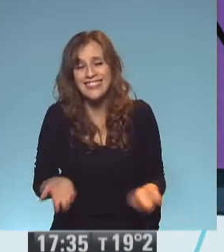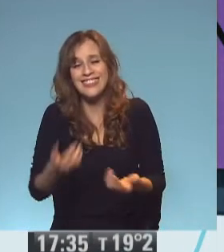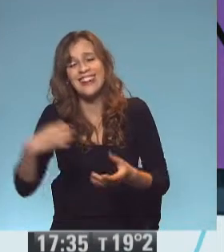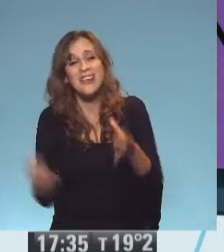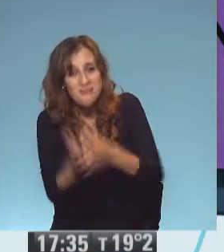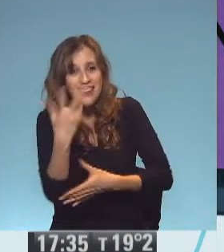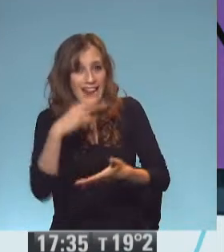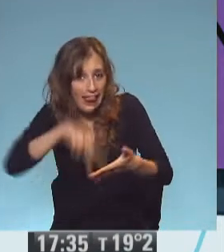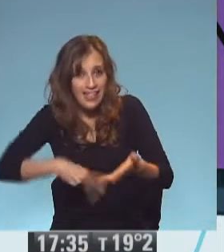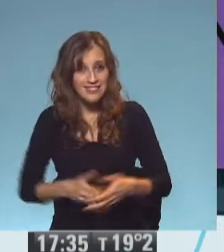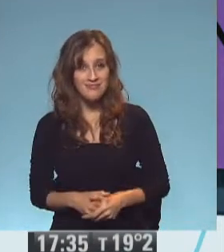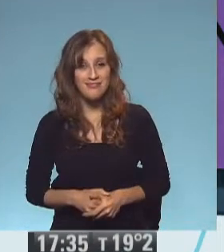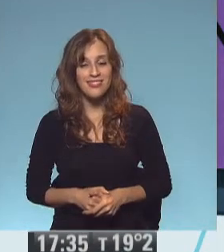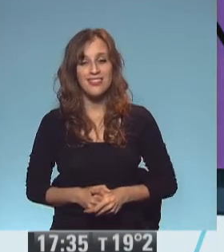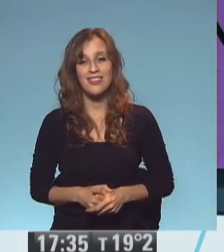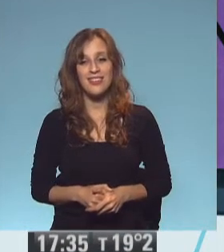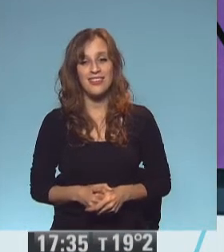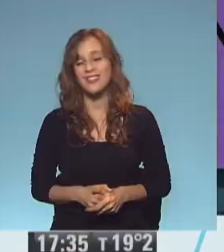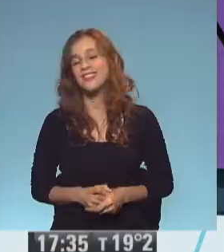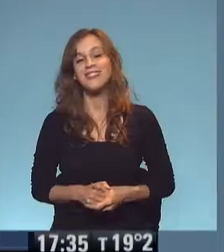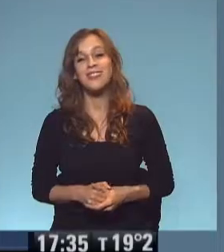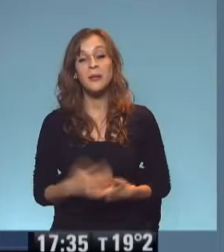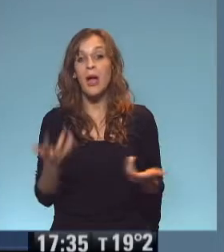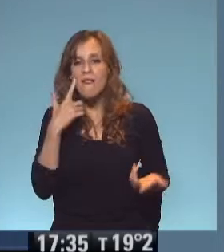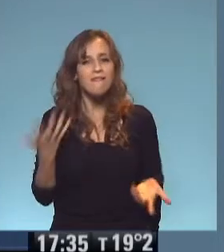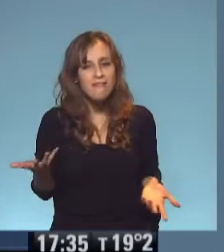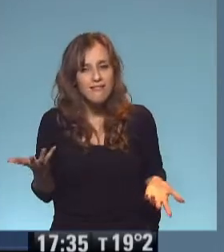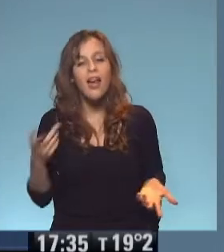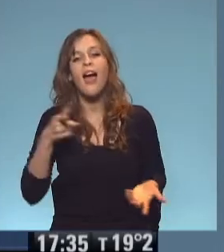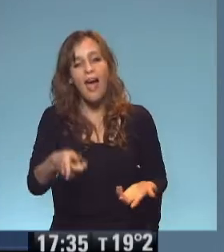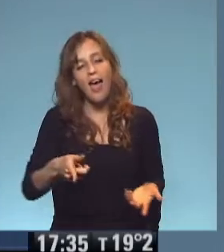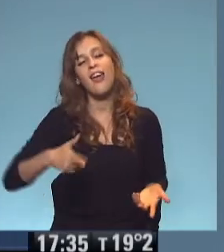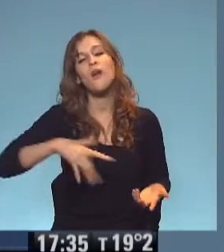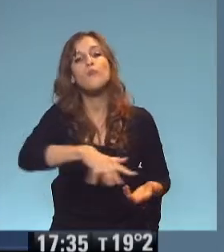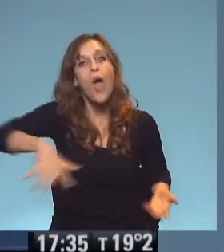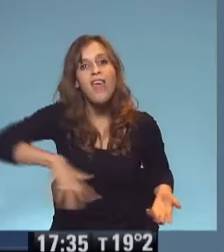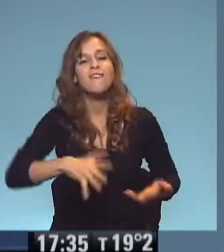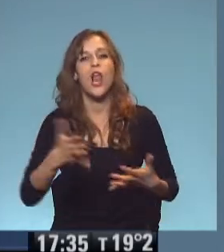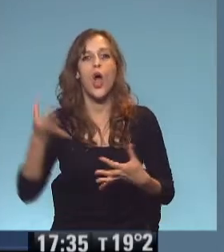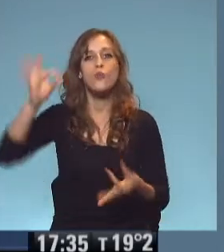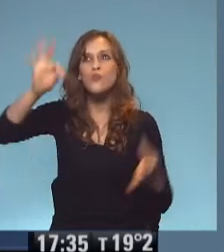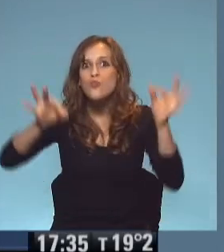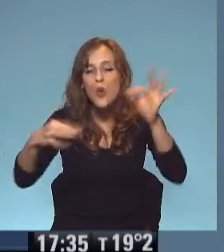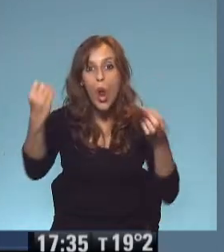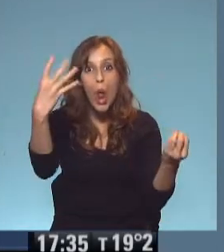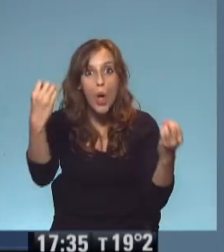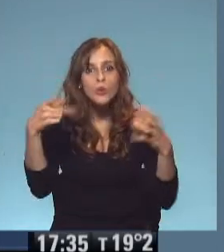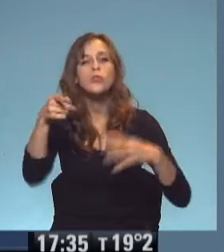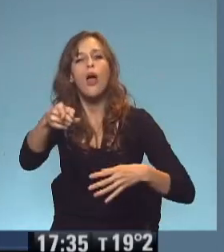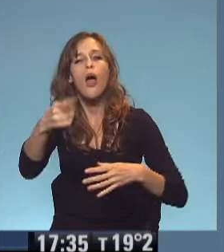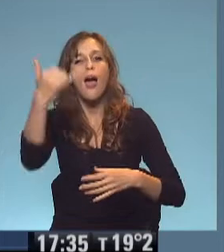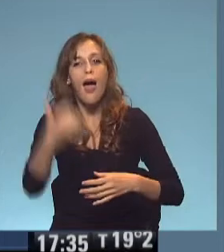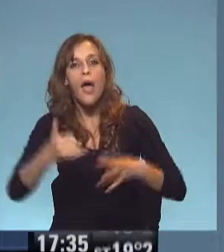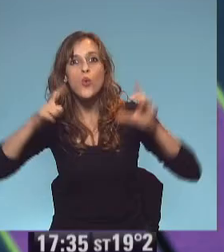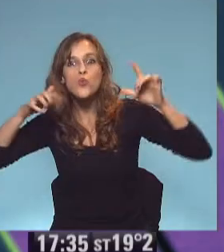mañana en internet. A ver. En el pueblo Bichito de Luz aseguran ver espíritus malignos que los acechan